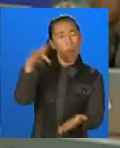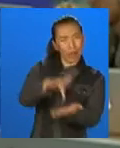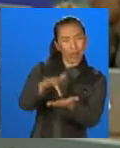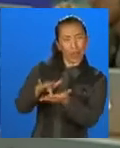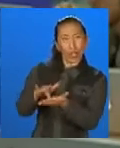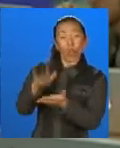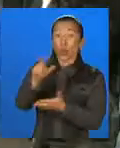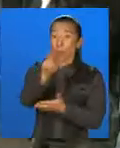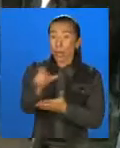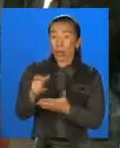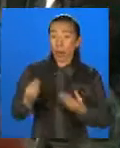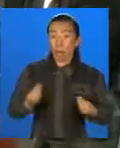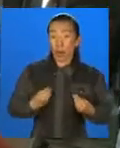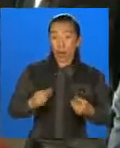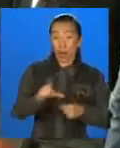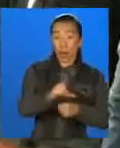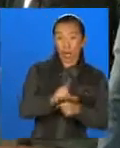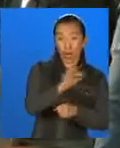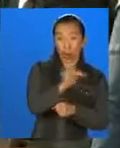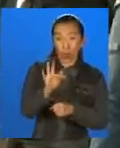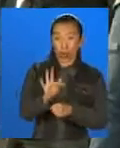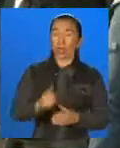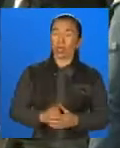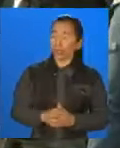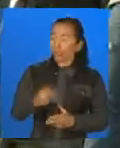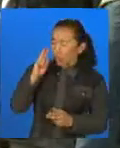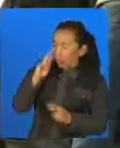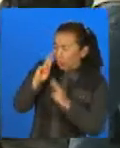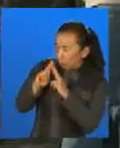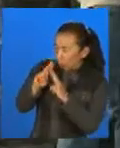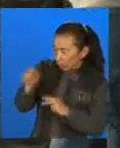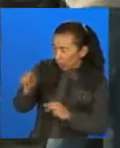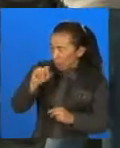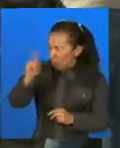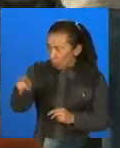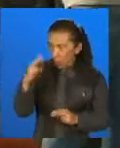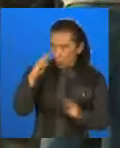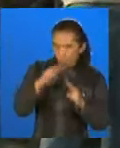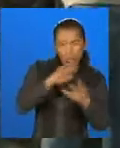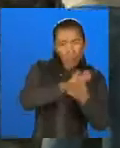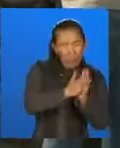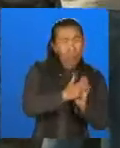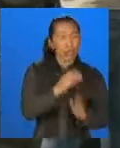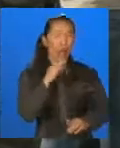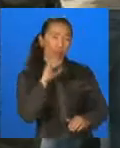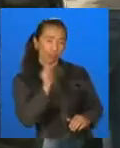Tunjuelito. Johan, ¿tú has oído hablar de la paz? ¿Qué? ¿Qué es la paz?